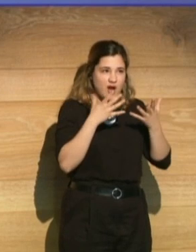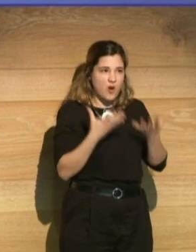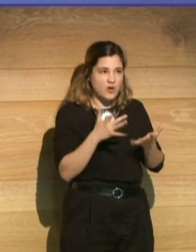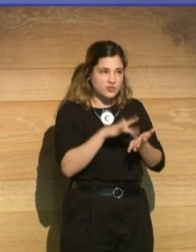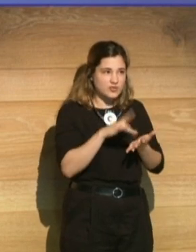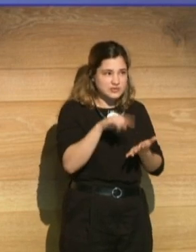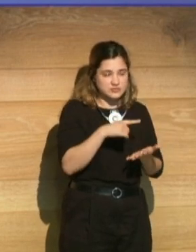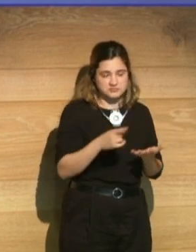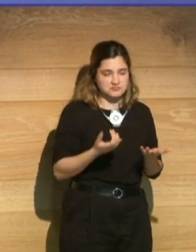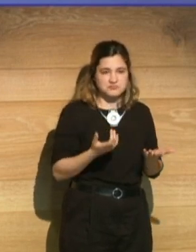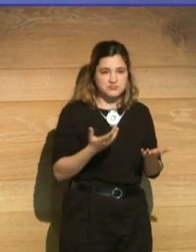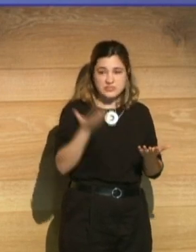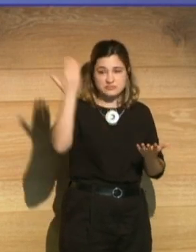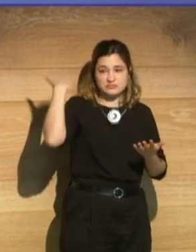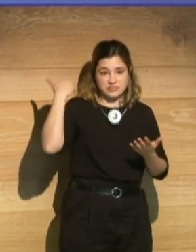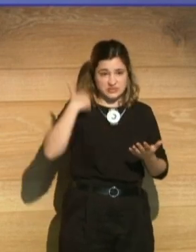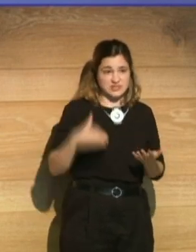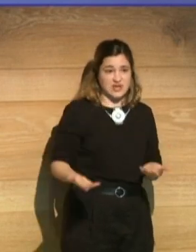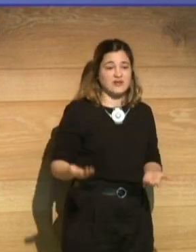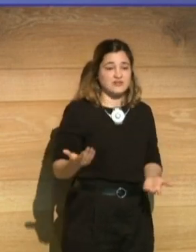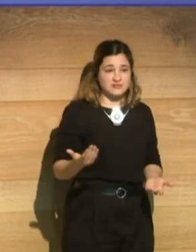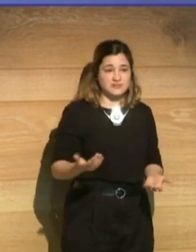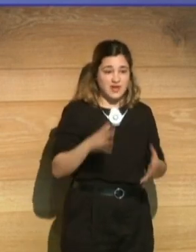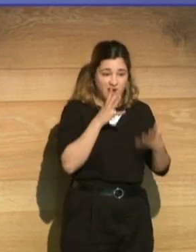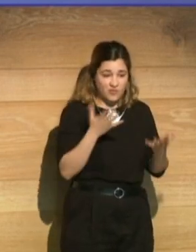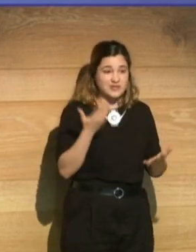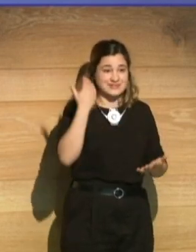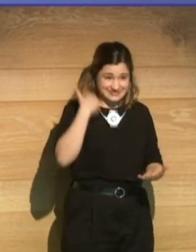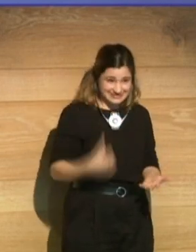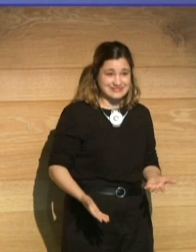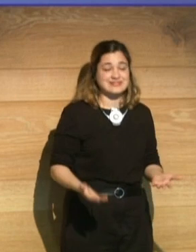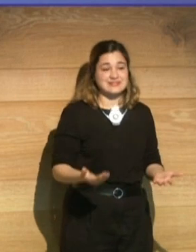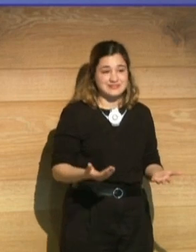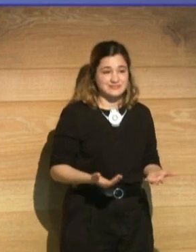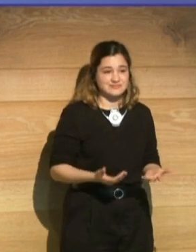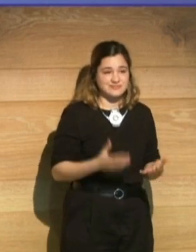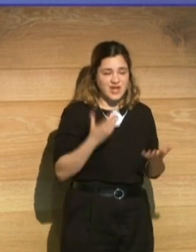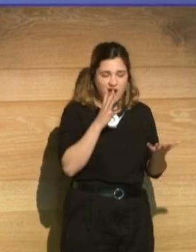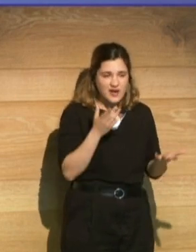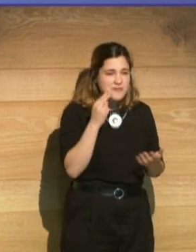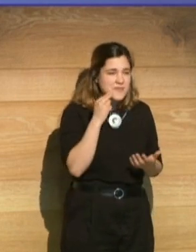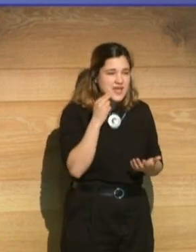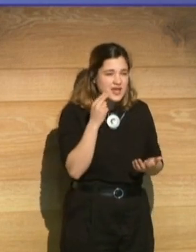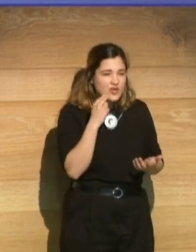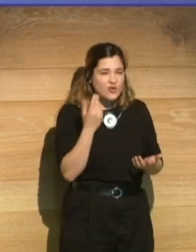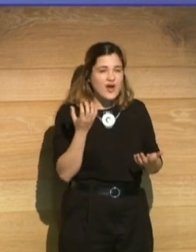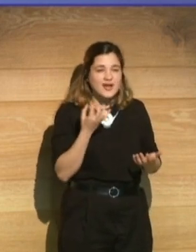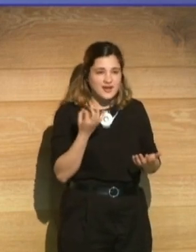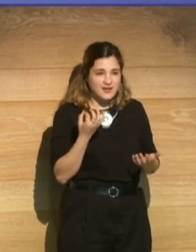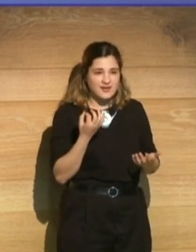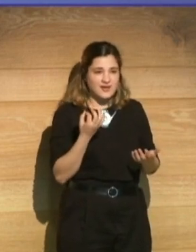Ya aconteció, ya está aconteciendo. Ahora no tenemos que tener miedo al